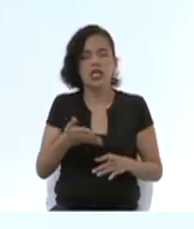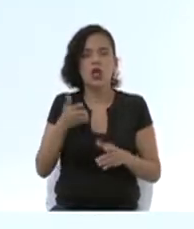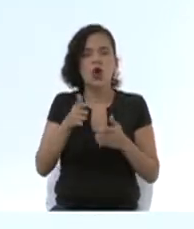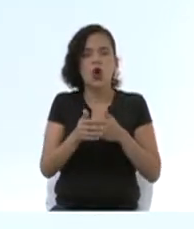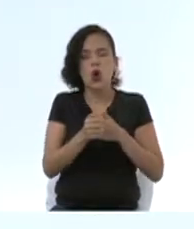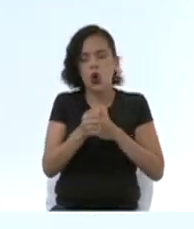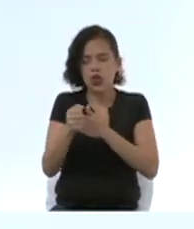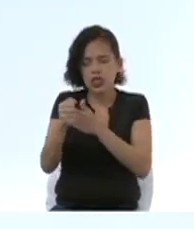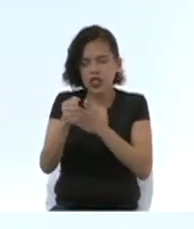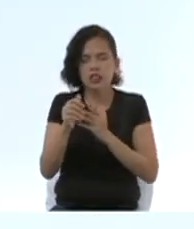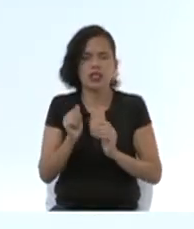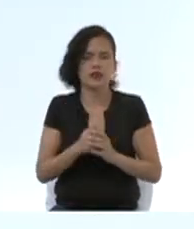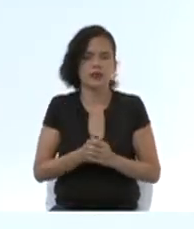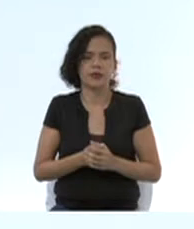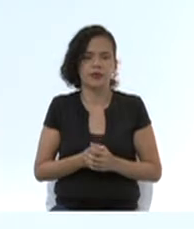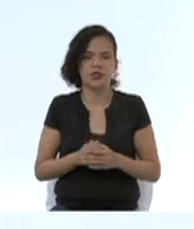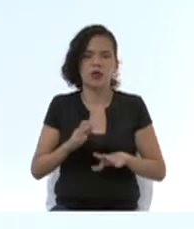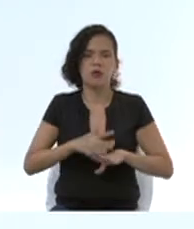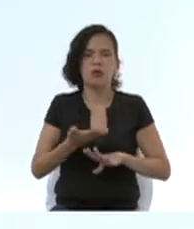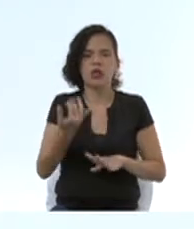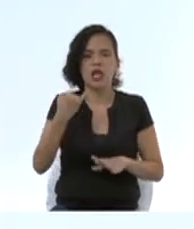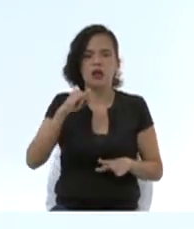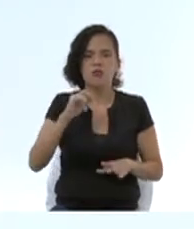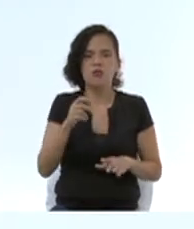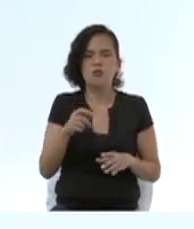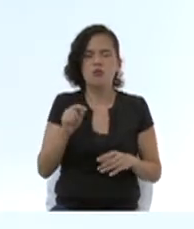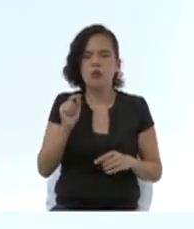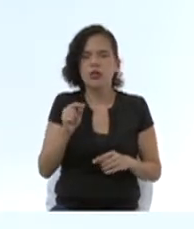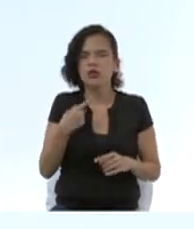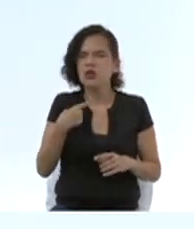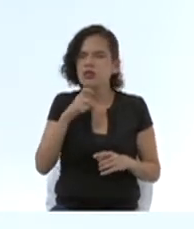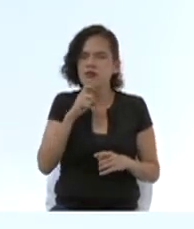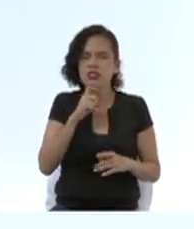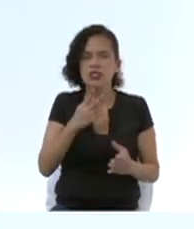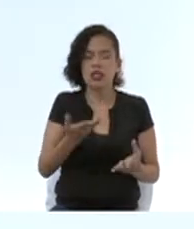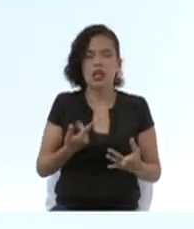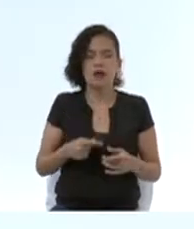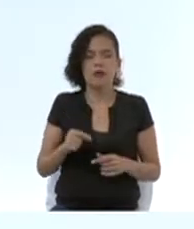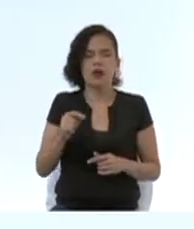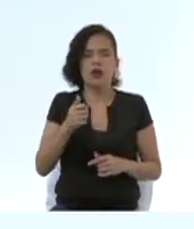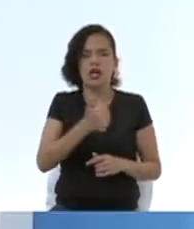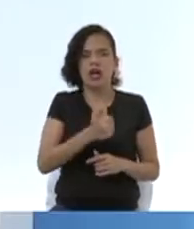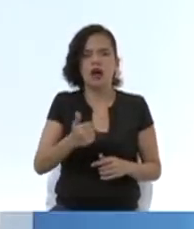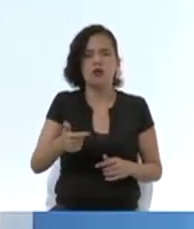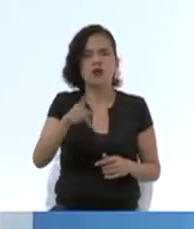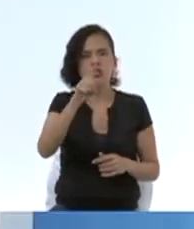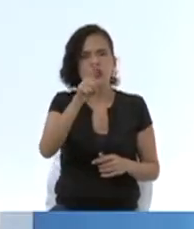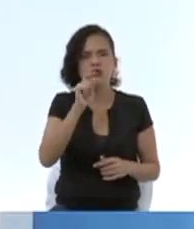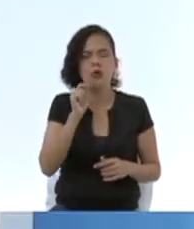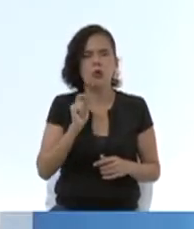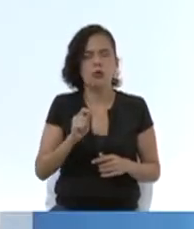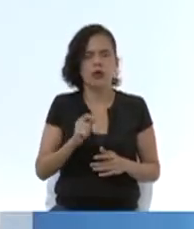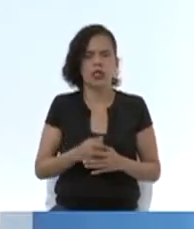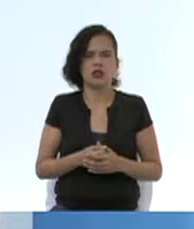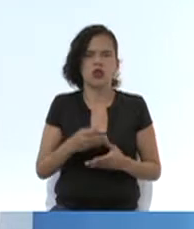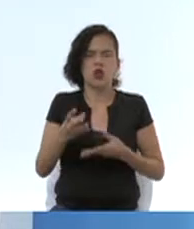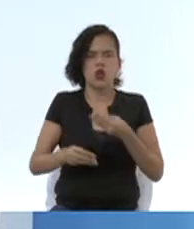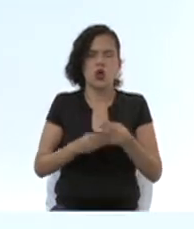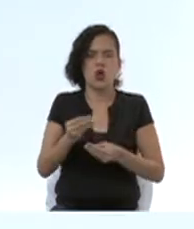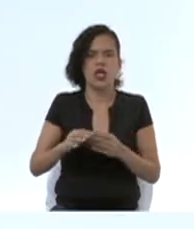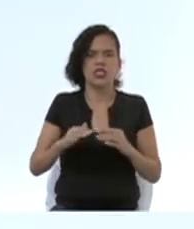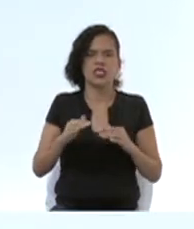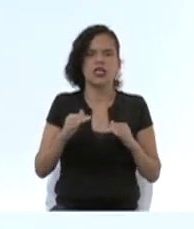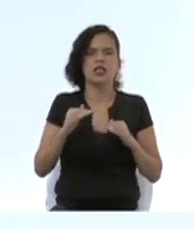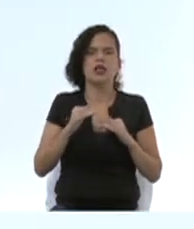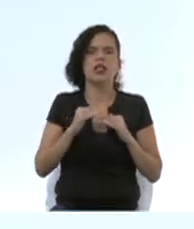momentos cuando a veces, porque hay momentos de tensión, momentos circunstanciales, pero creo que cada uno de esos momentos nos hace crecer y